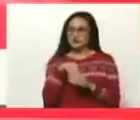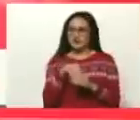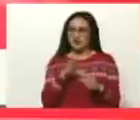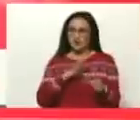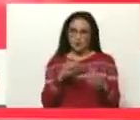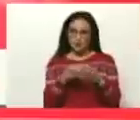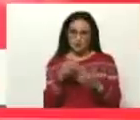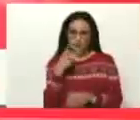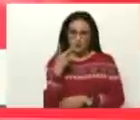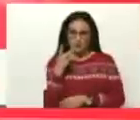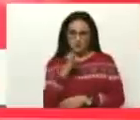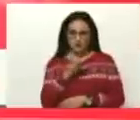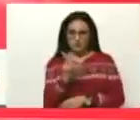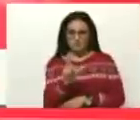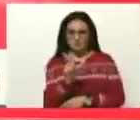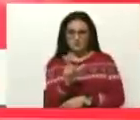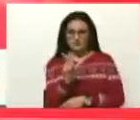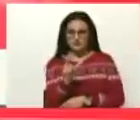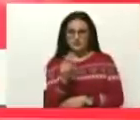partido. Hoy